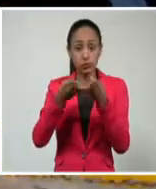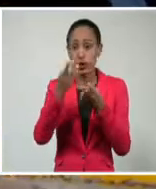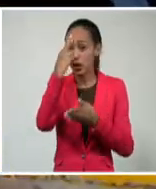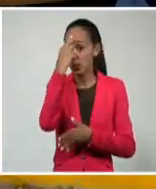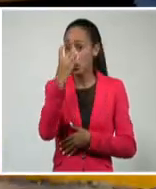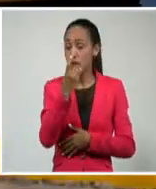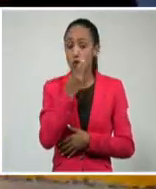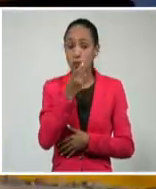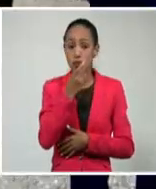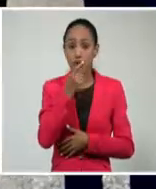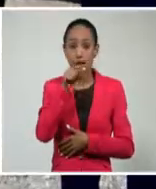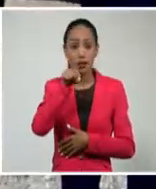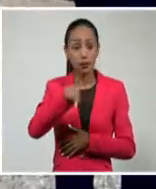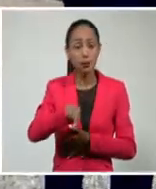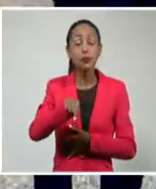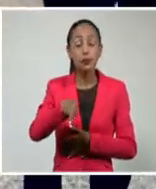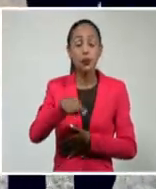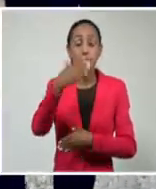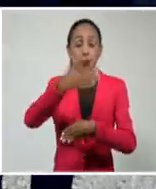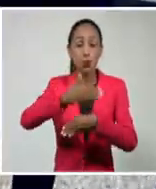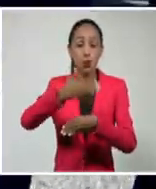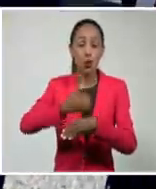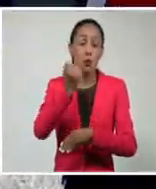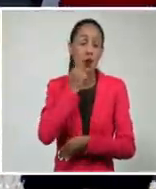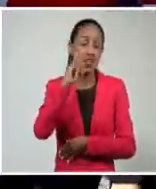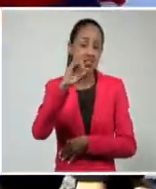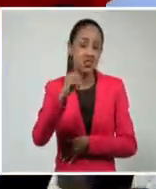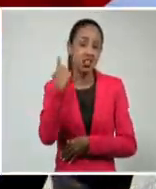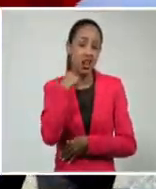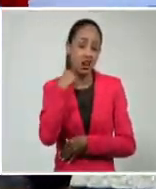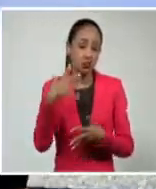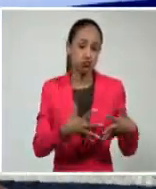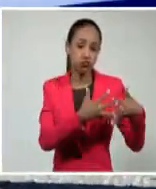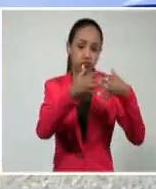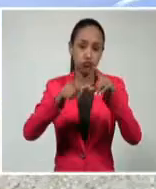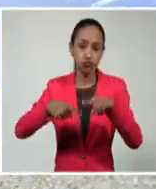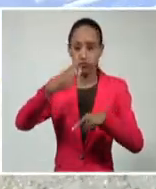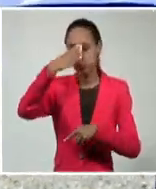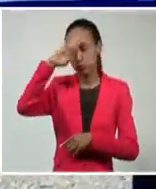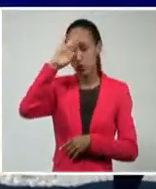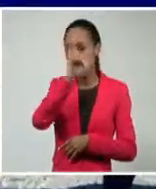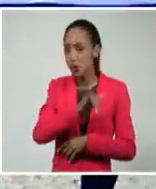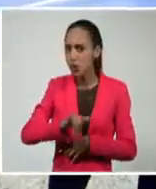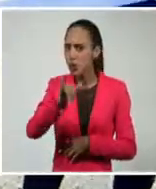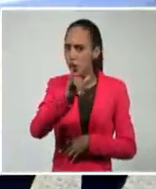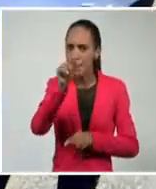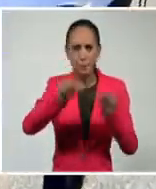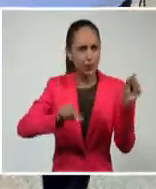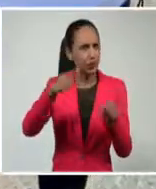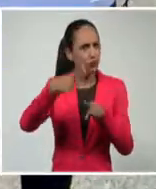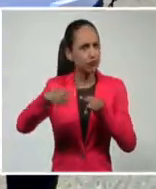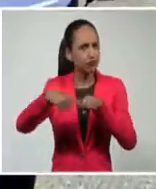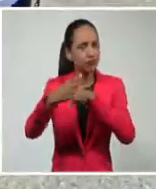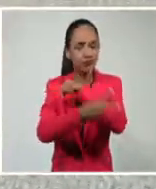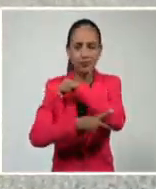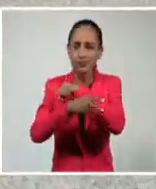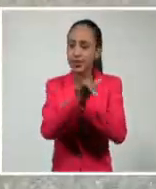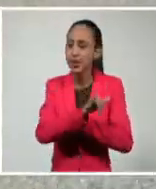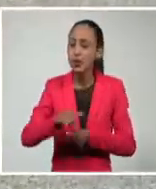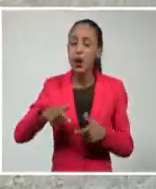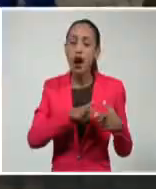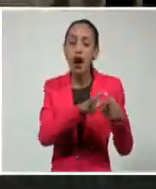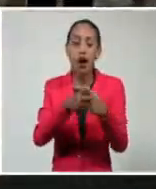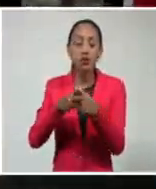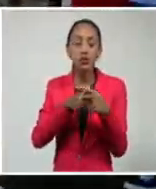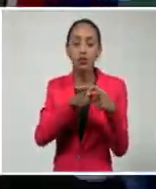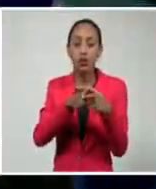Cuba impuesto por los Estados Unidos hace más de 60 años, también contó con el apoyo de hermanos de otras latitudes, además de la Asociación Máximo